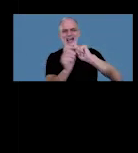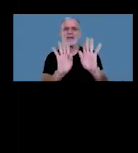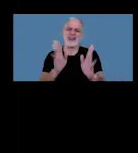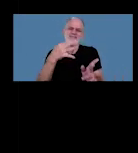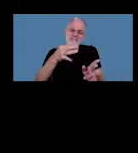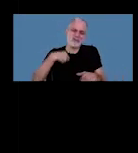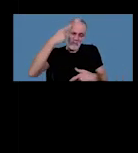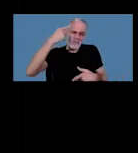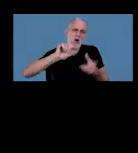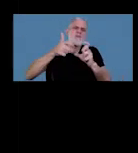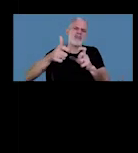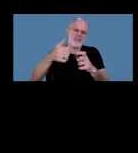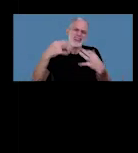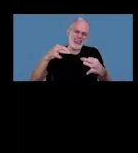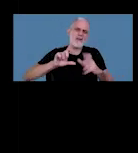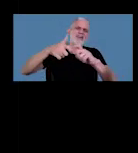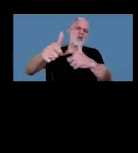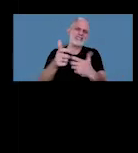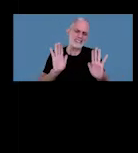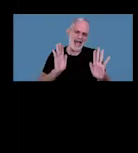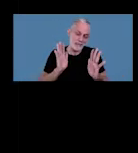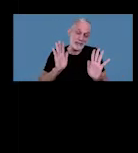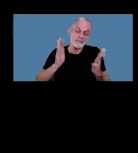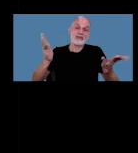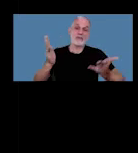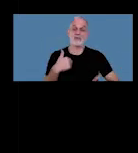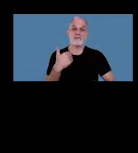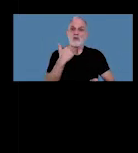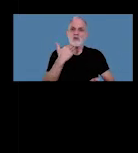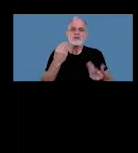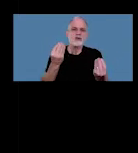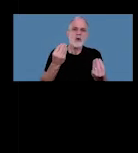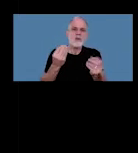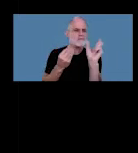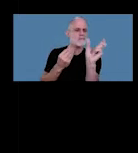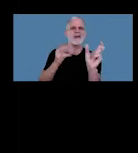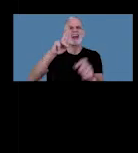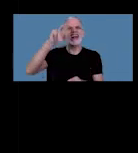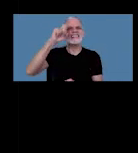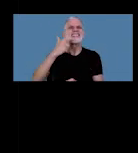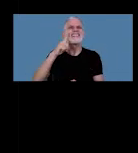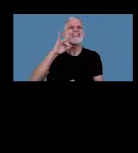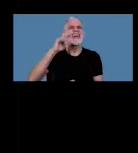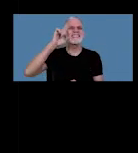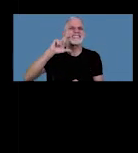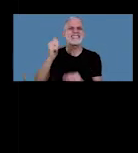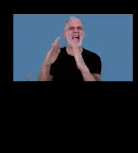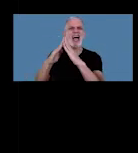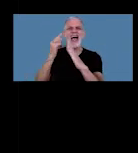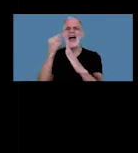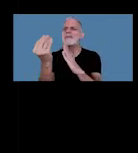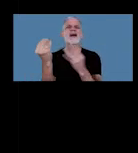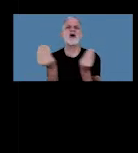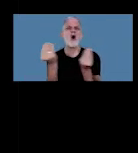algunas cuestiones. Entonces no tenemos definido qué es residencia. ¿Cómo